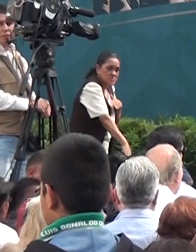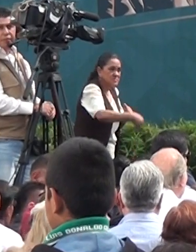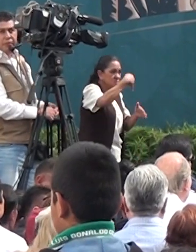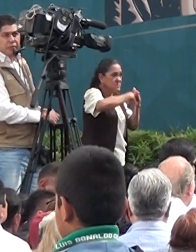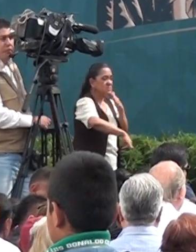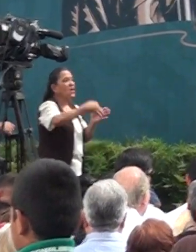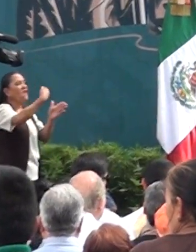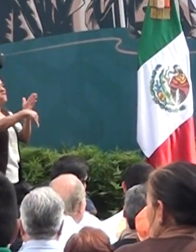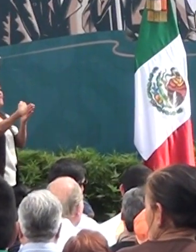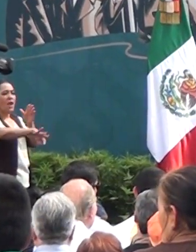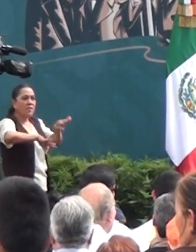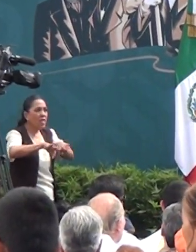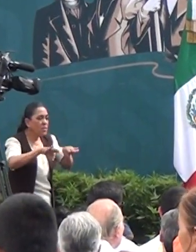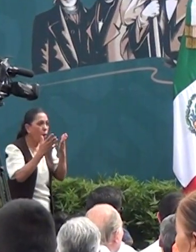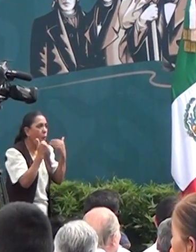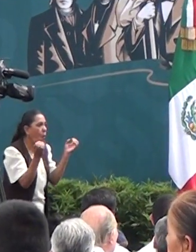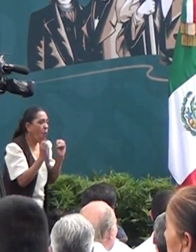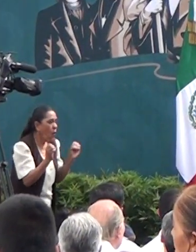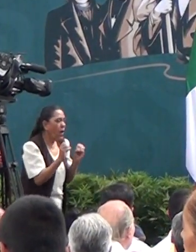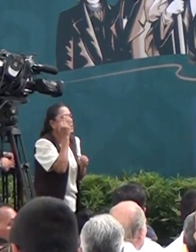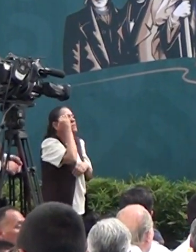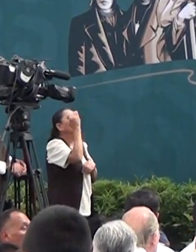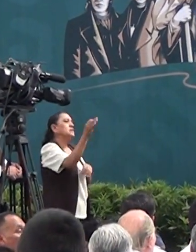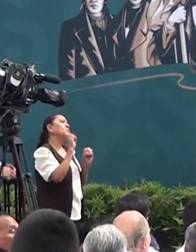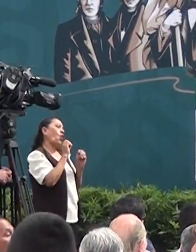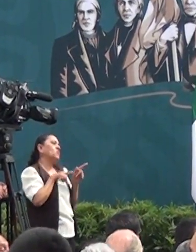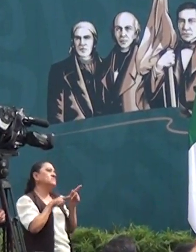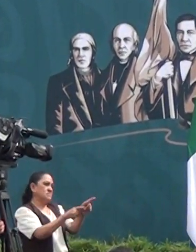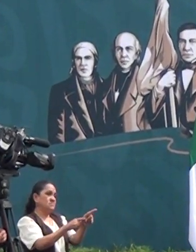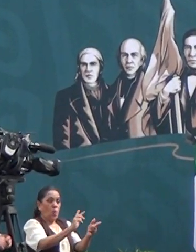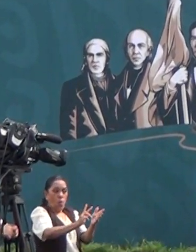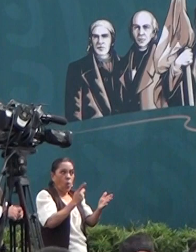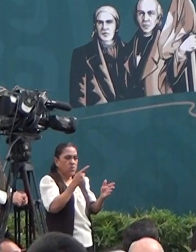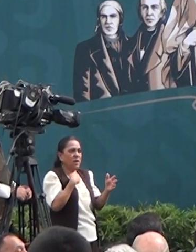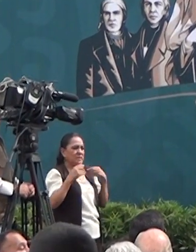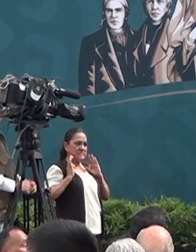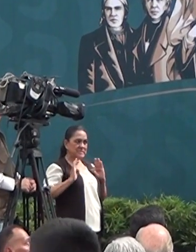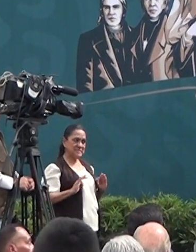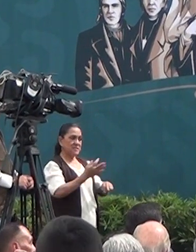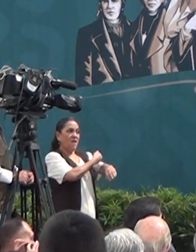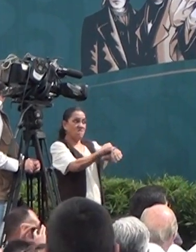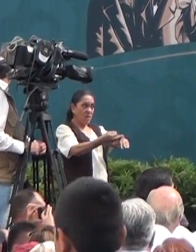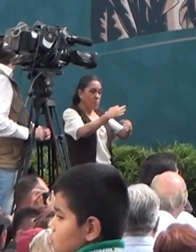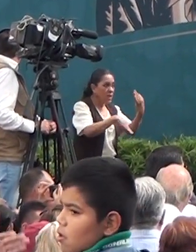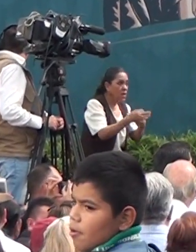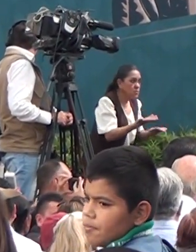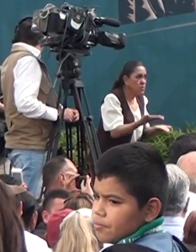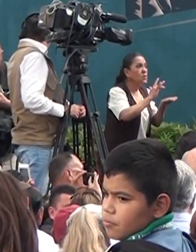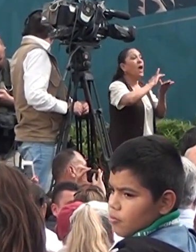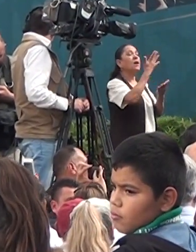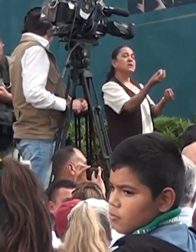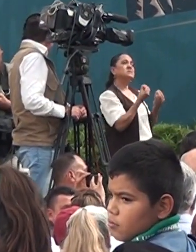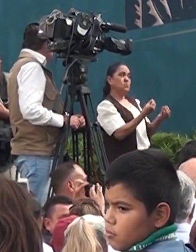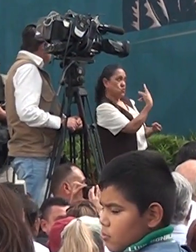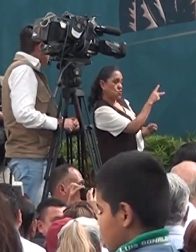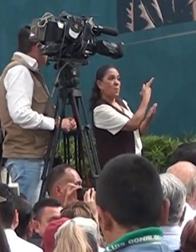faltan fuentes de trabajo, temporales y permanentes, que devuelvan la estabilidad a nuestras familias. Agradeceremos que